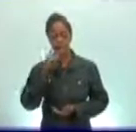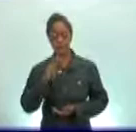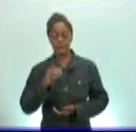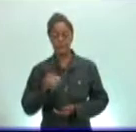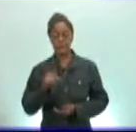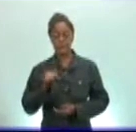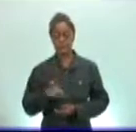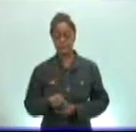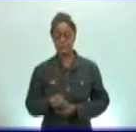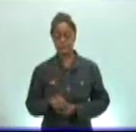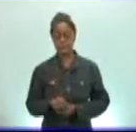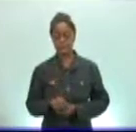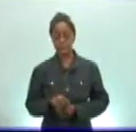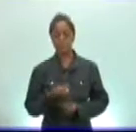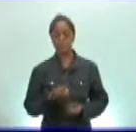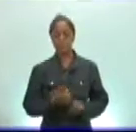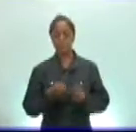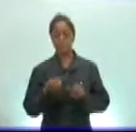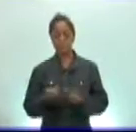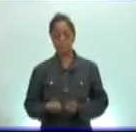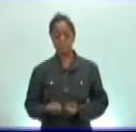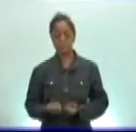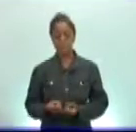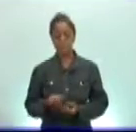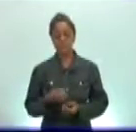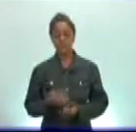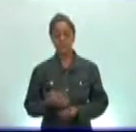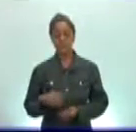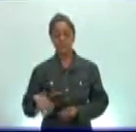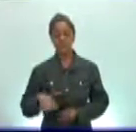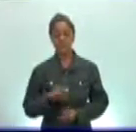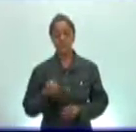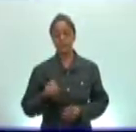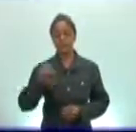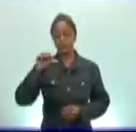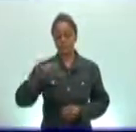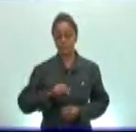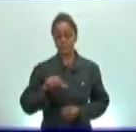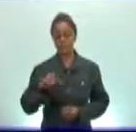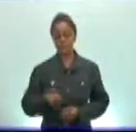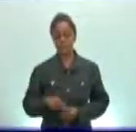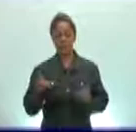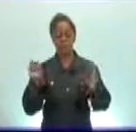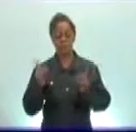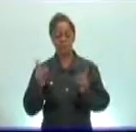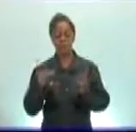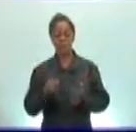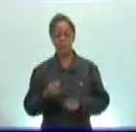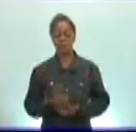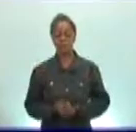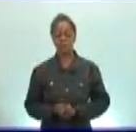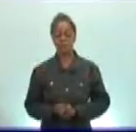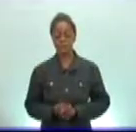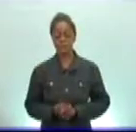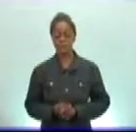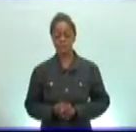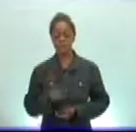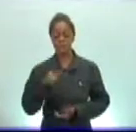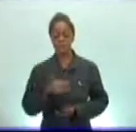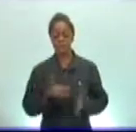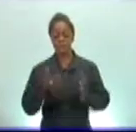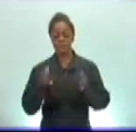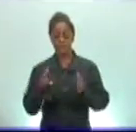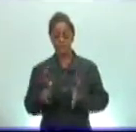esta: el entreguismo, la corrupción política administrativa. En esta